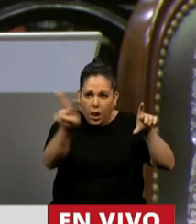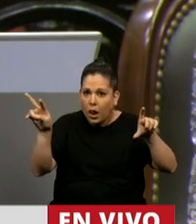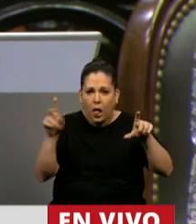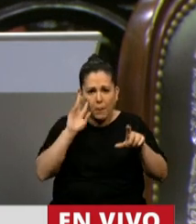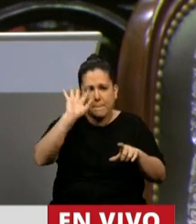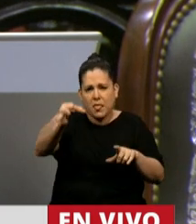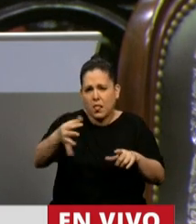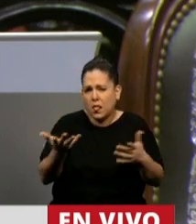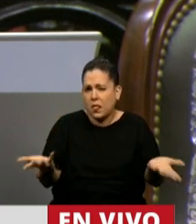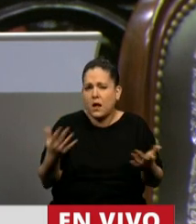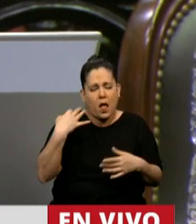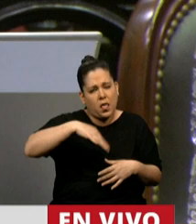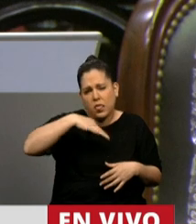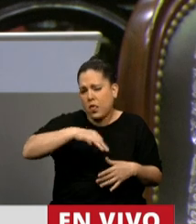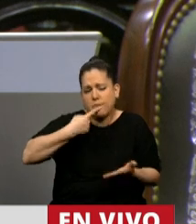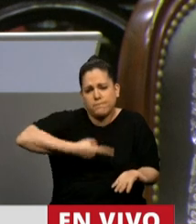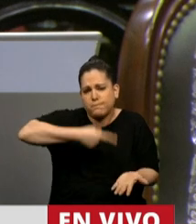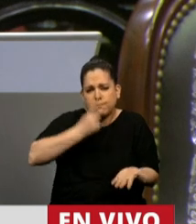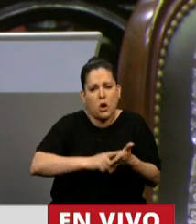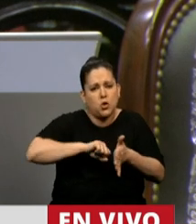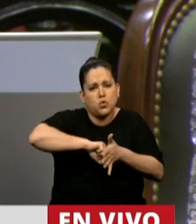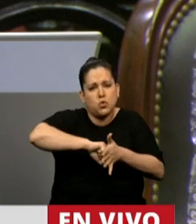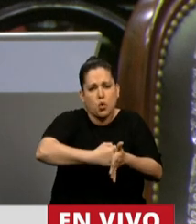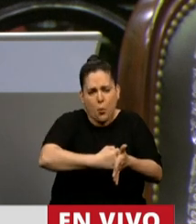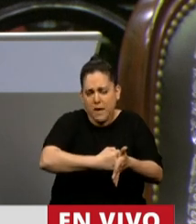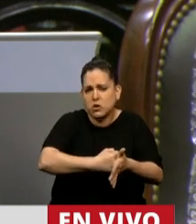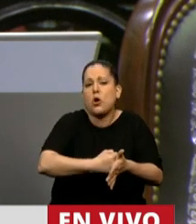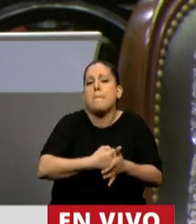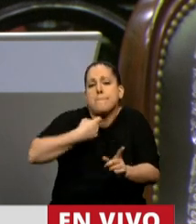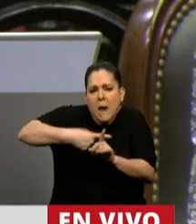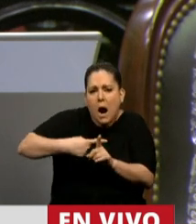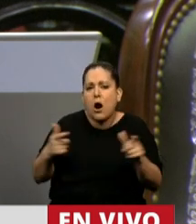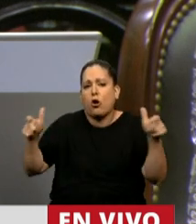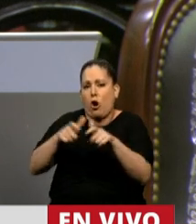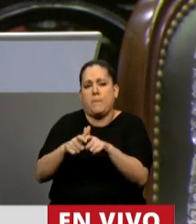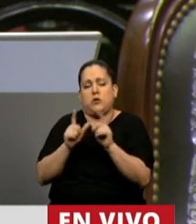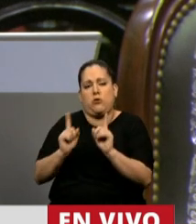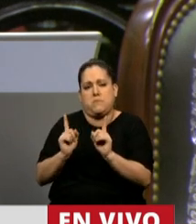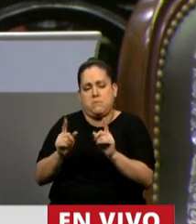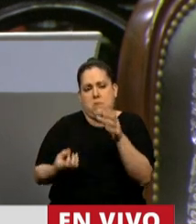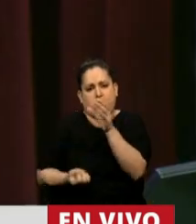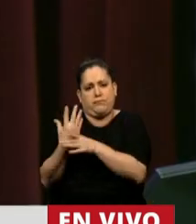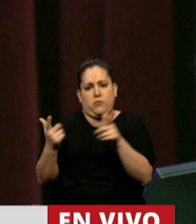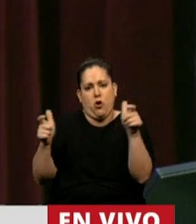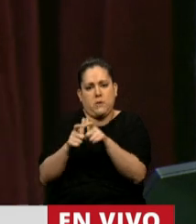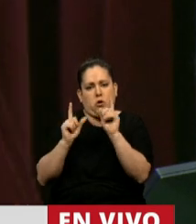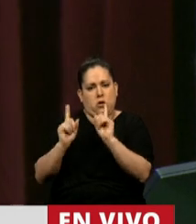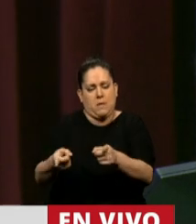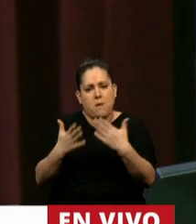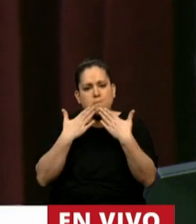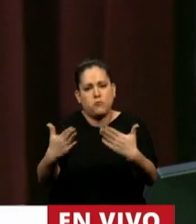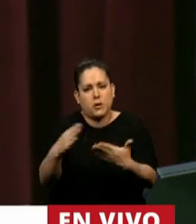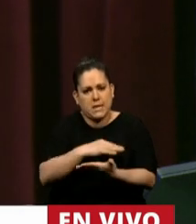entendemos que tiene que operar inmediatamente la suspensión y la comisión en los términos que la presidencia lo propuso Muchas gracias